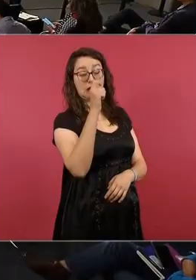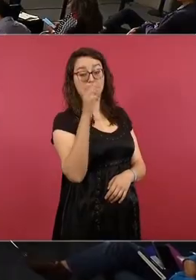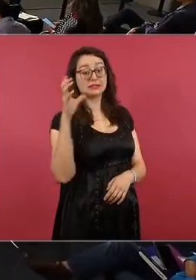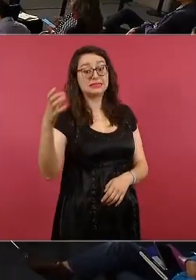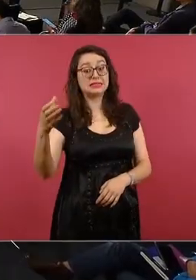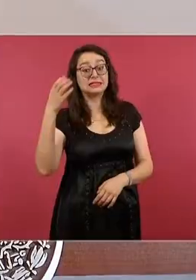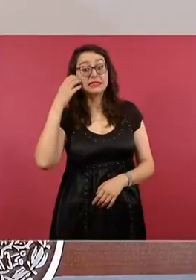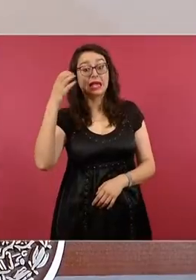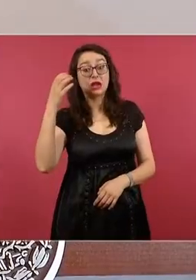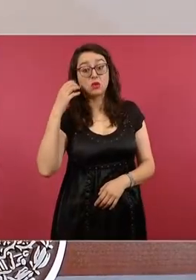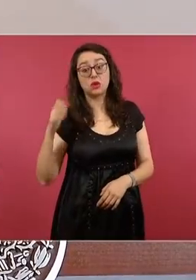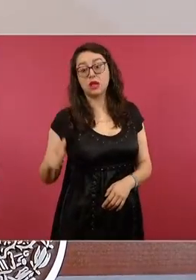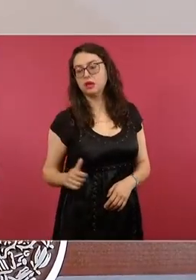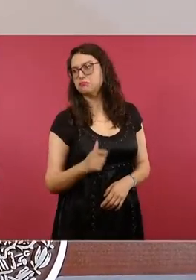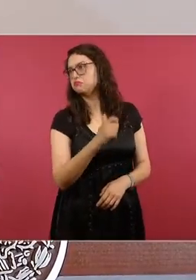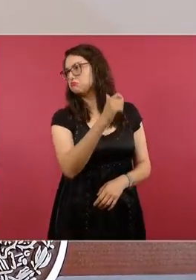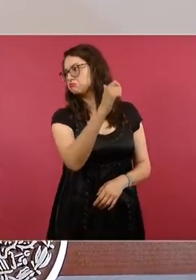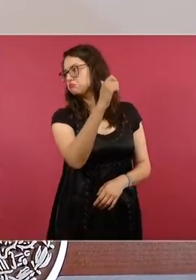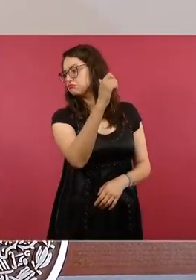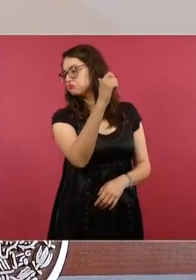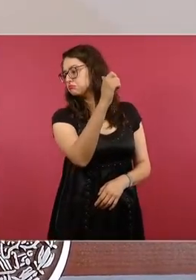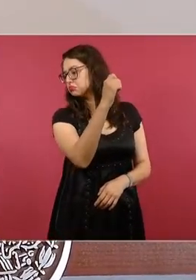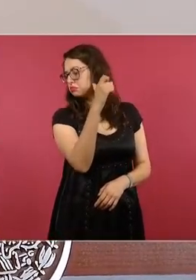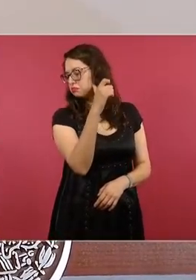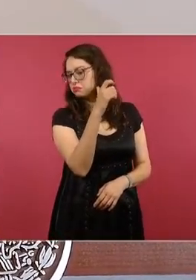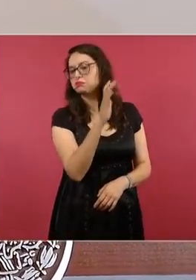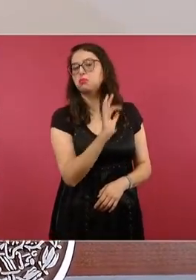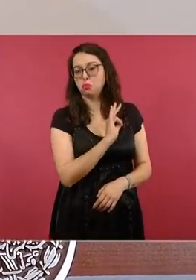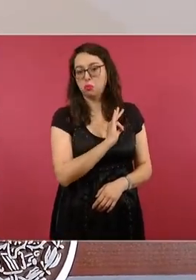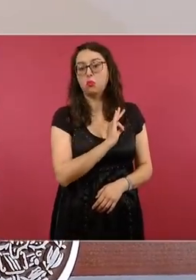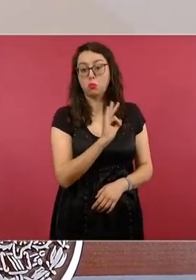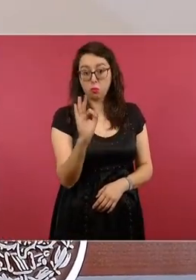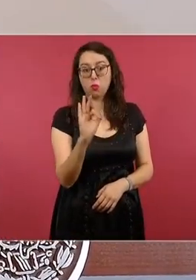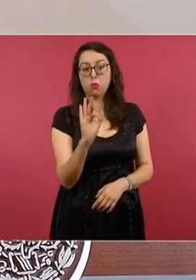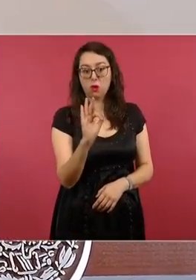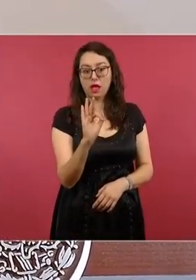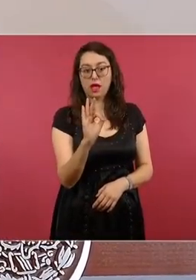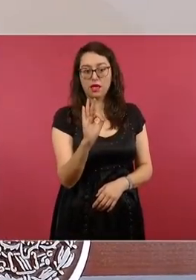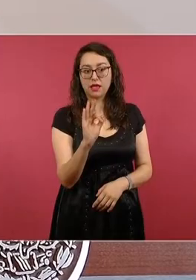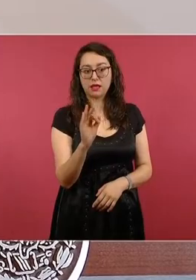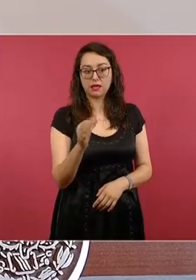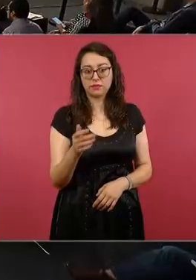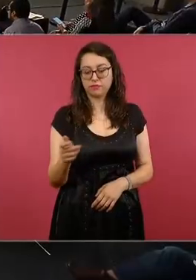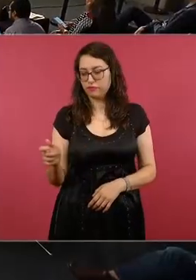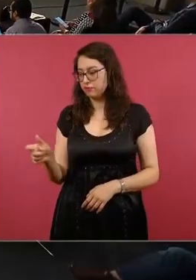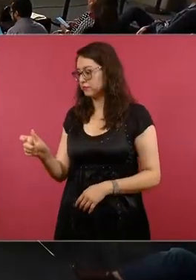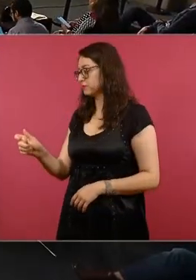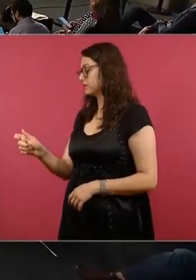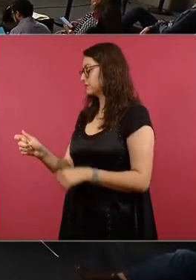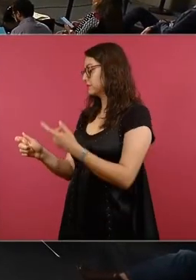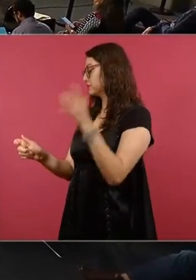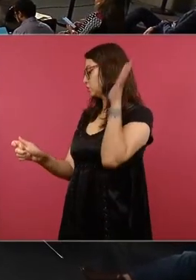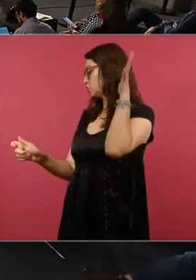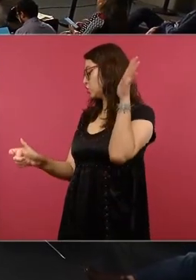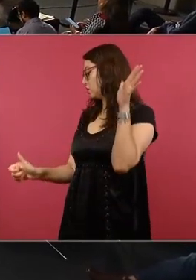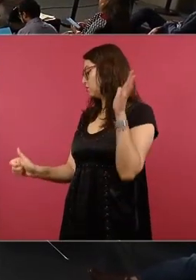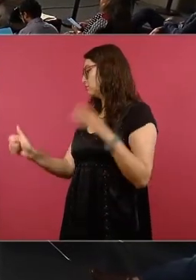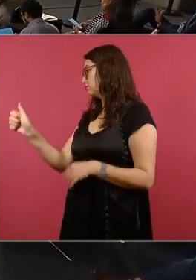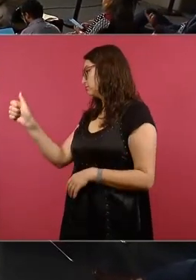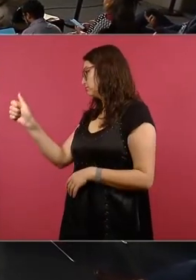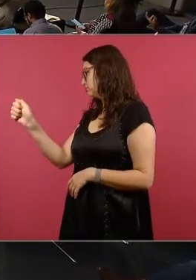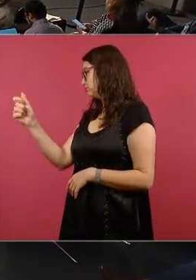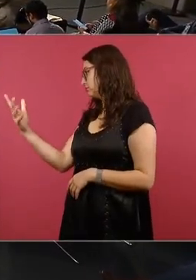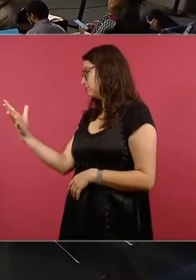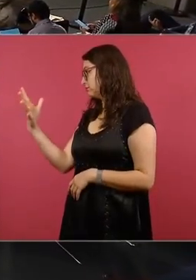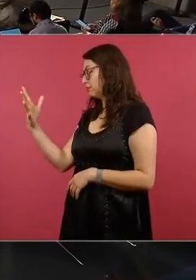tomar sin estar viendo o como una selfie en donde el sol está en nuestras espaldas y entonces sí se